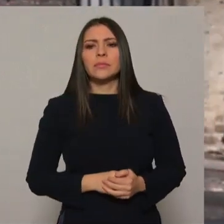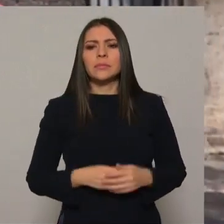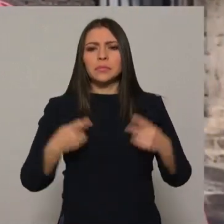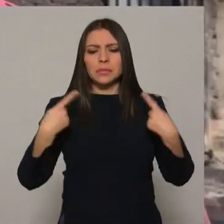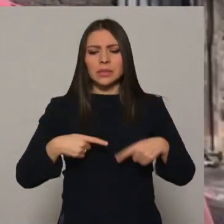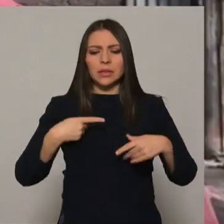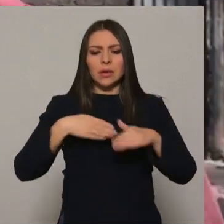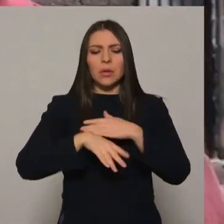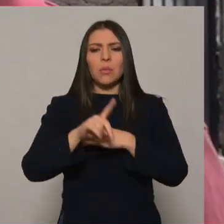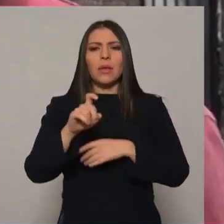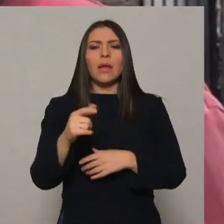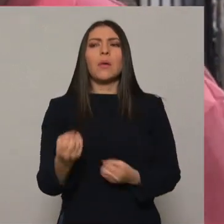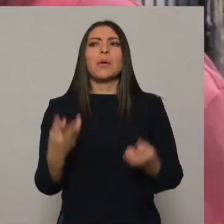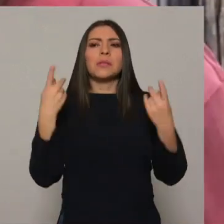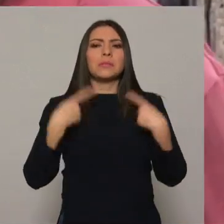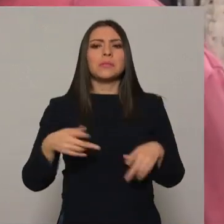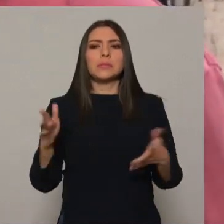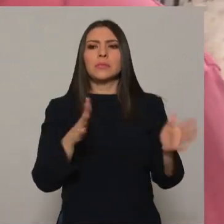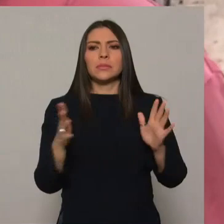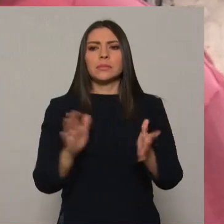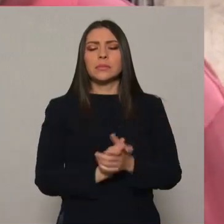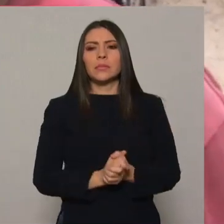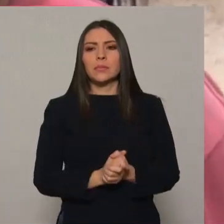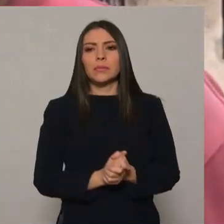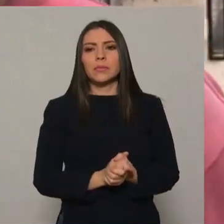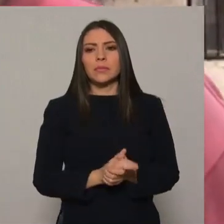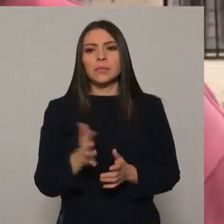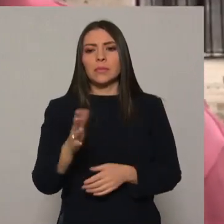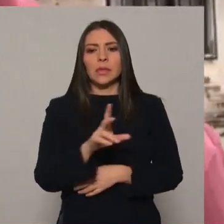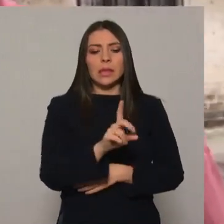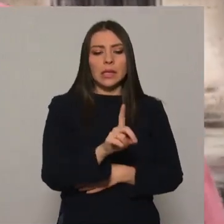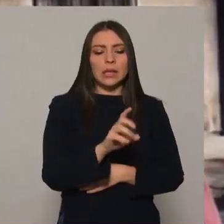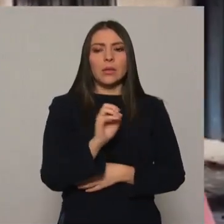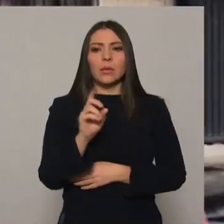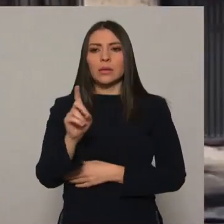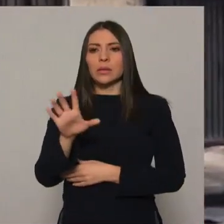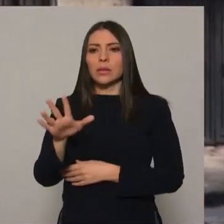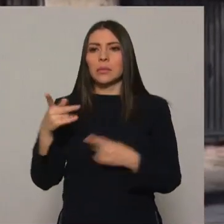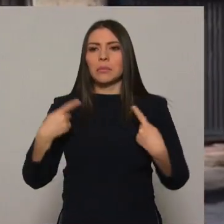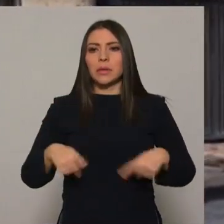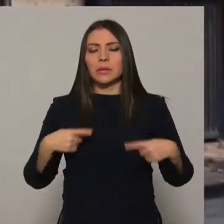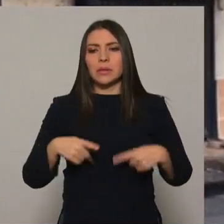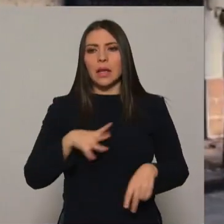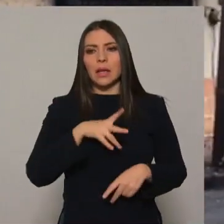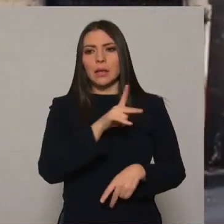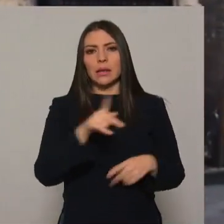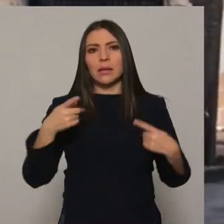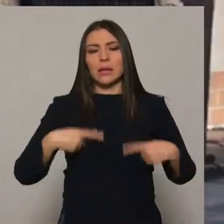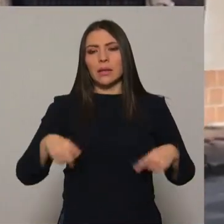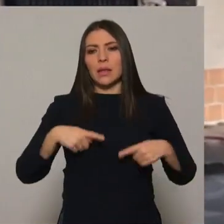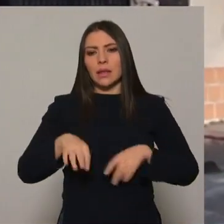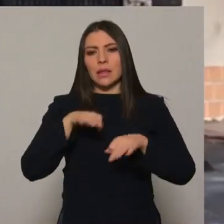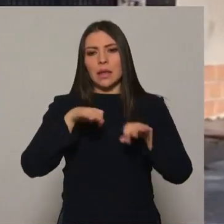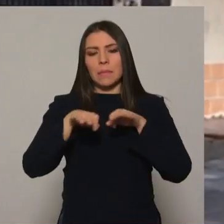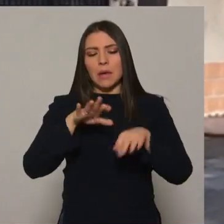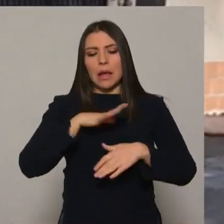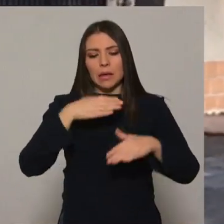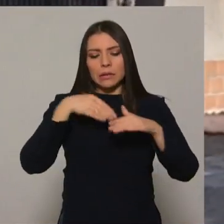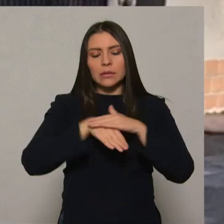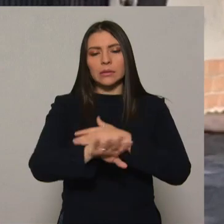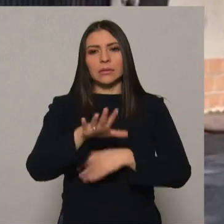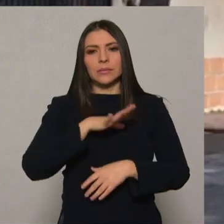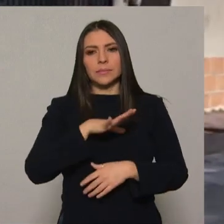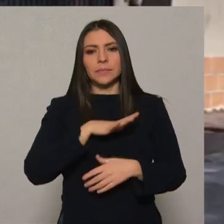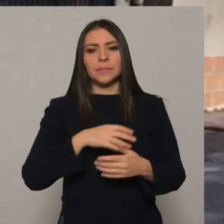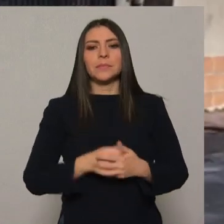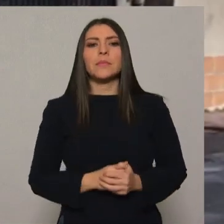de la bodega en el momento que sucedió? Unas 30, 35 personas. Somos los trabajadores de ahí, que sí alcanzamos a salir todo.